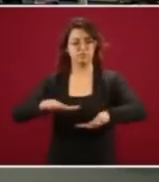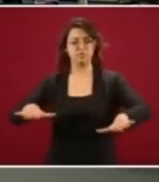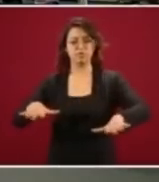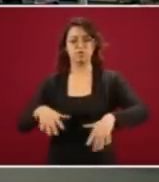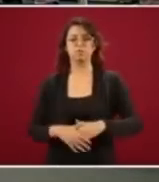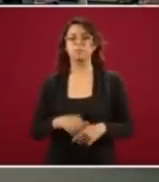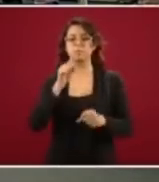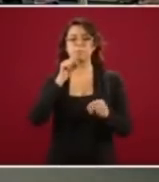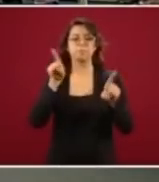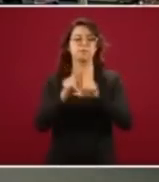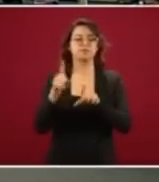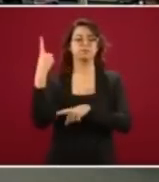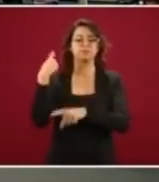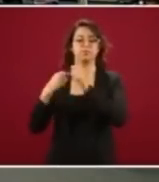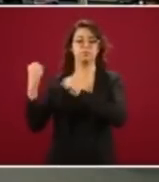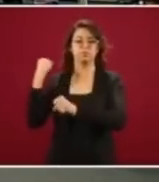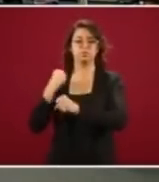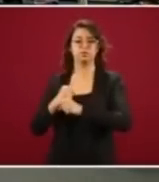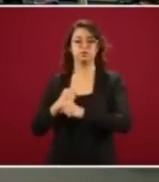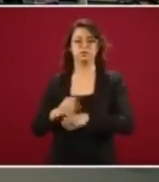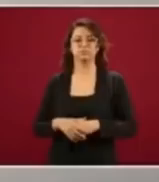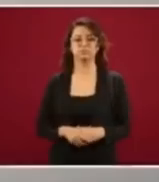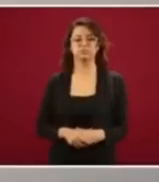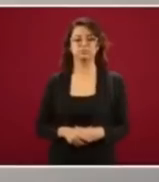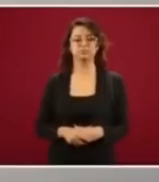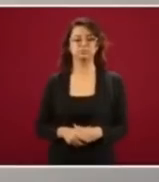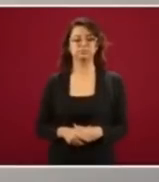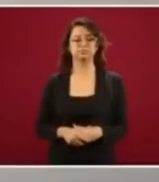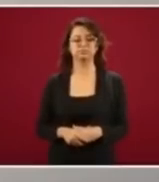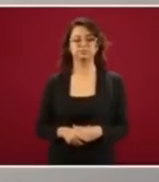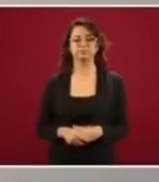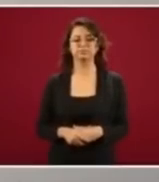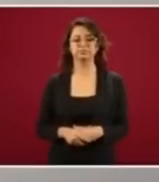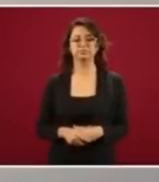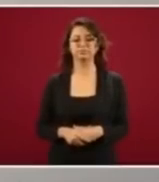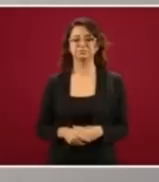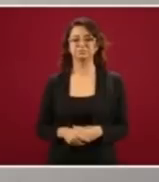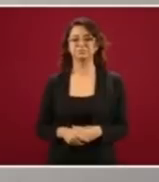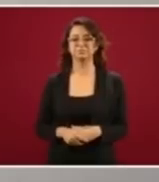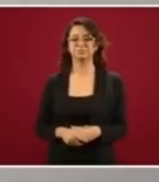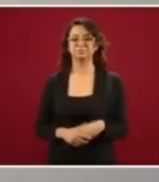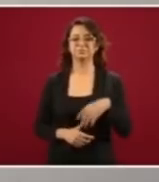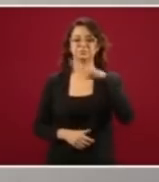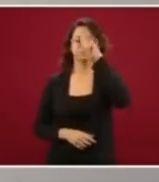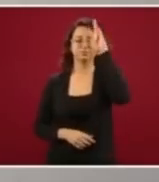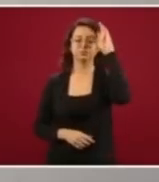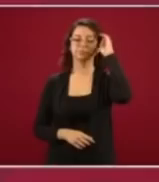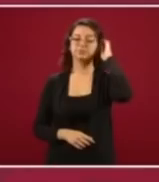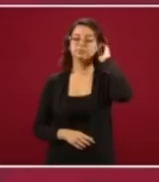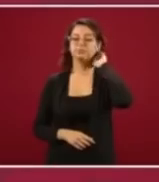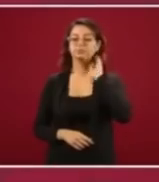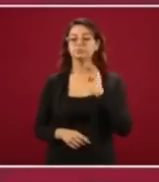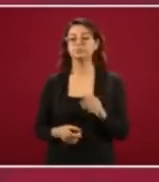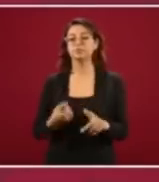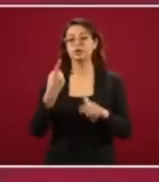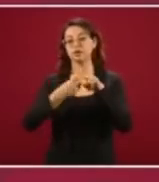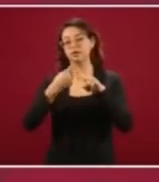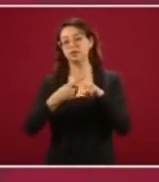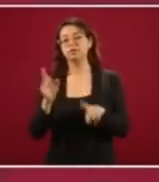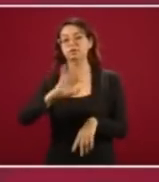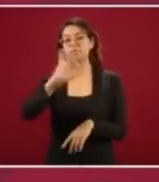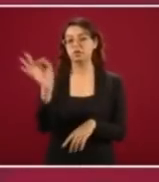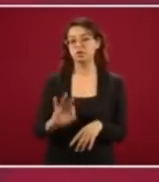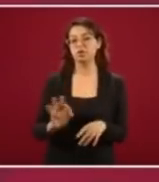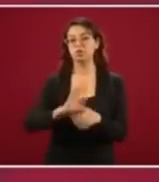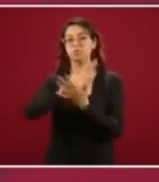Como fue el año pasado. Entonces, ya ahí les doy a conocer cifras de todos